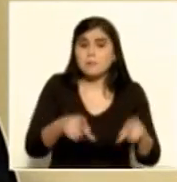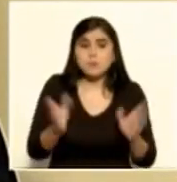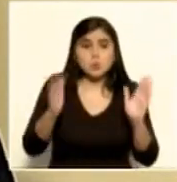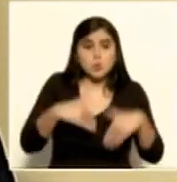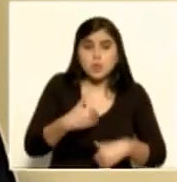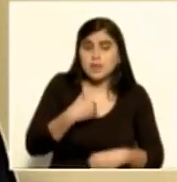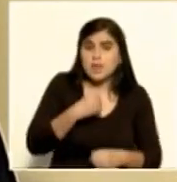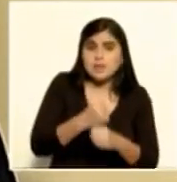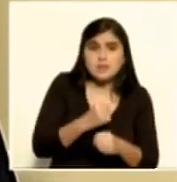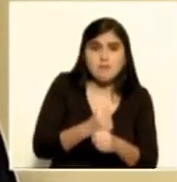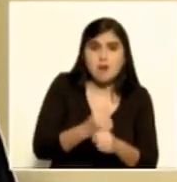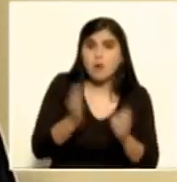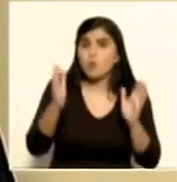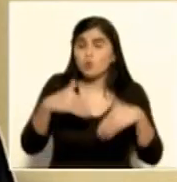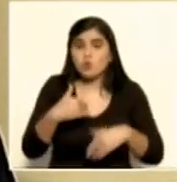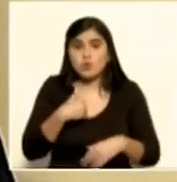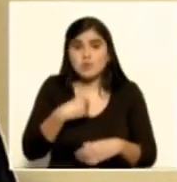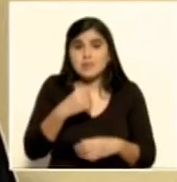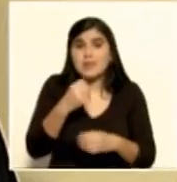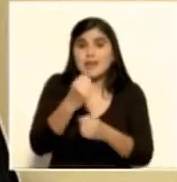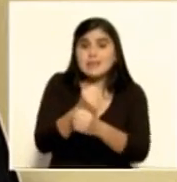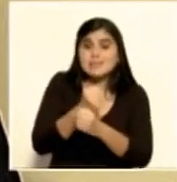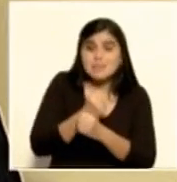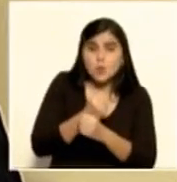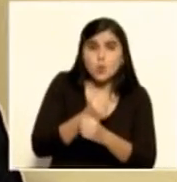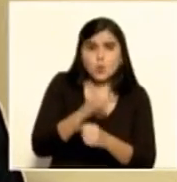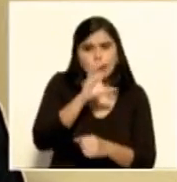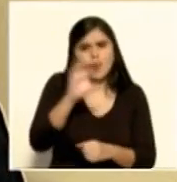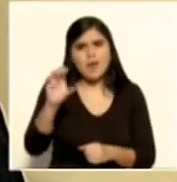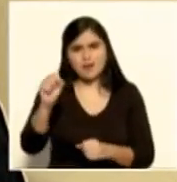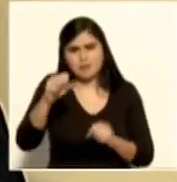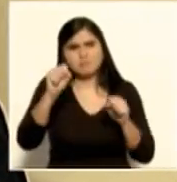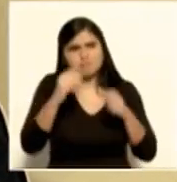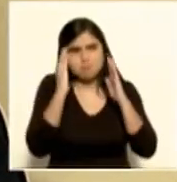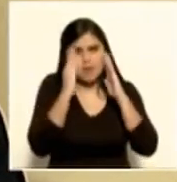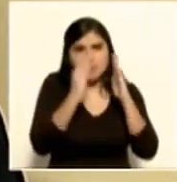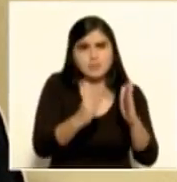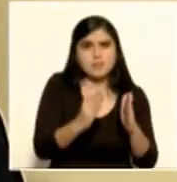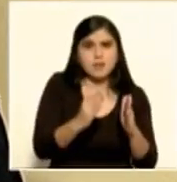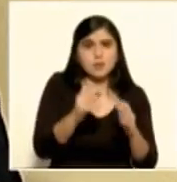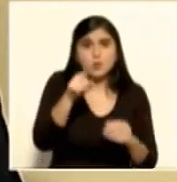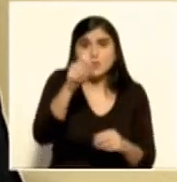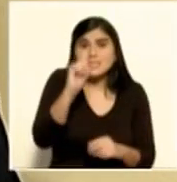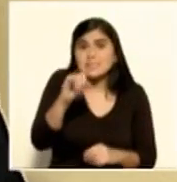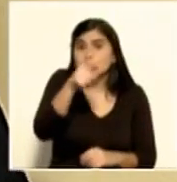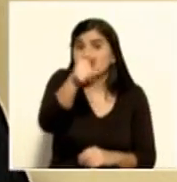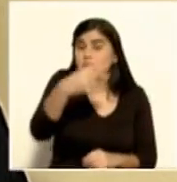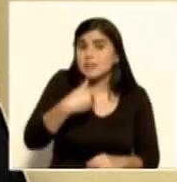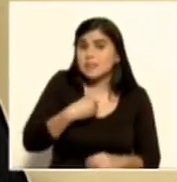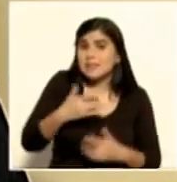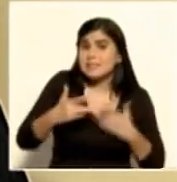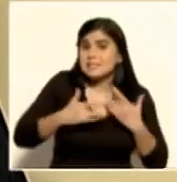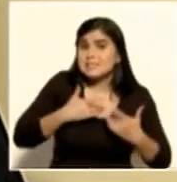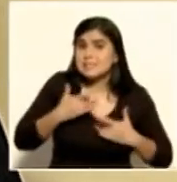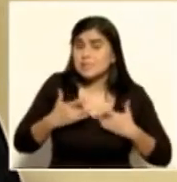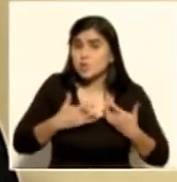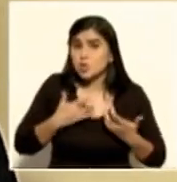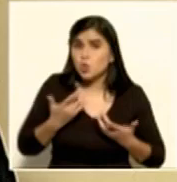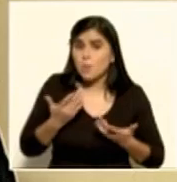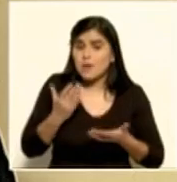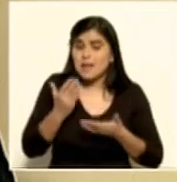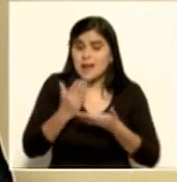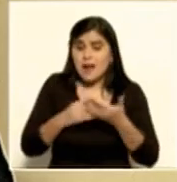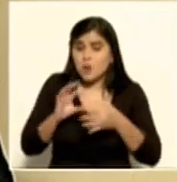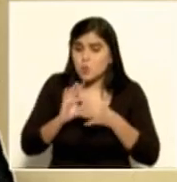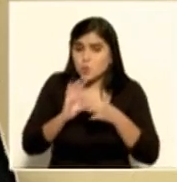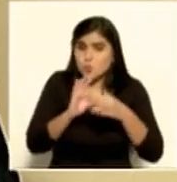seguro, la caja los va a atender y no les va a cobrar si tienen un síntoma, justamente un cuadro que sea